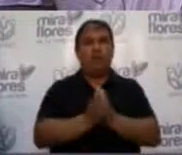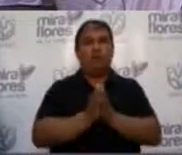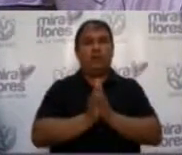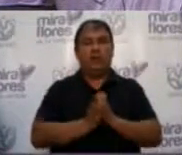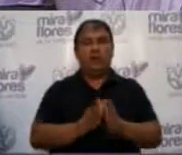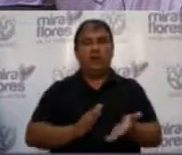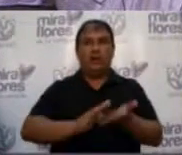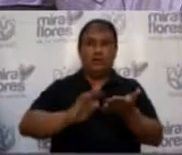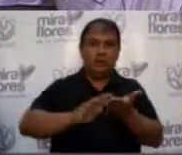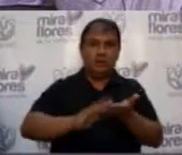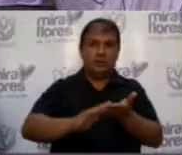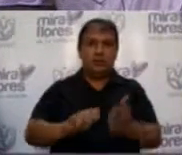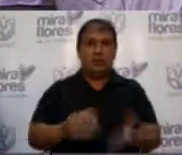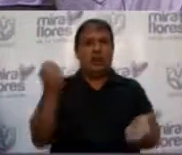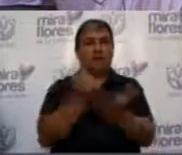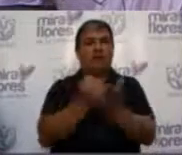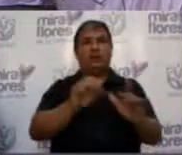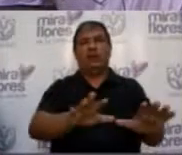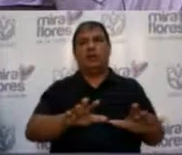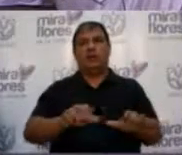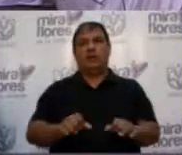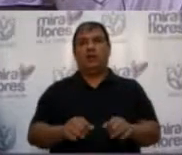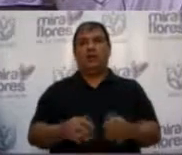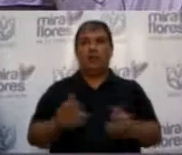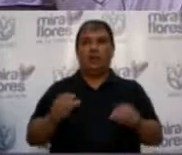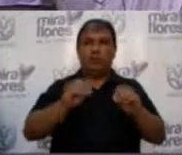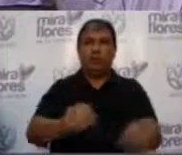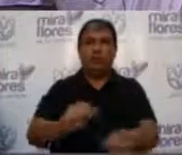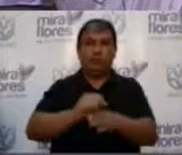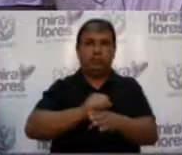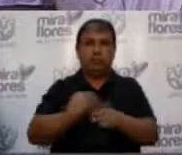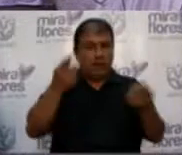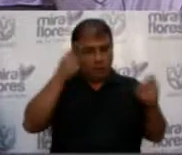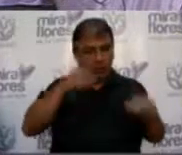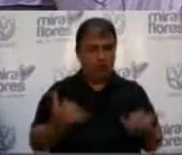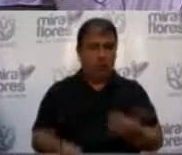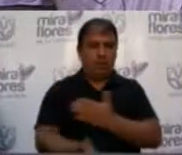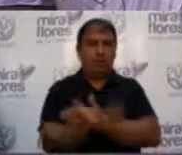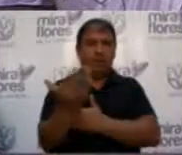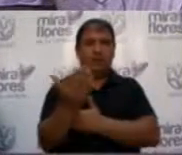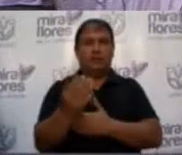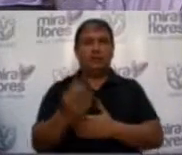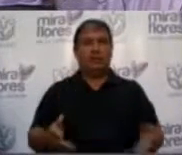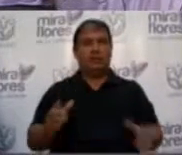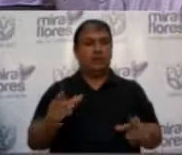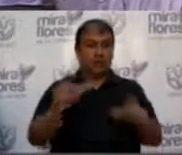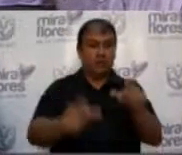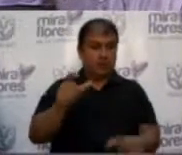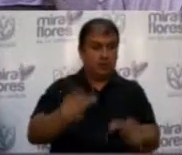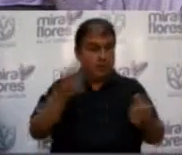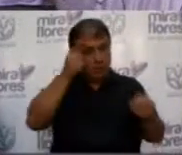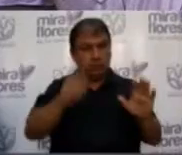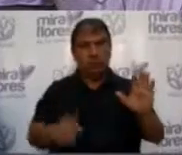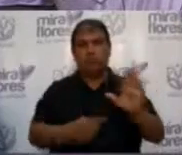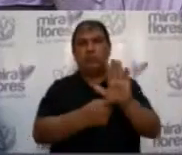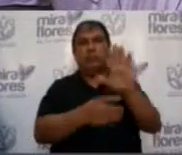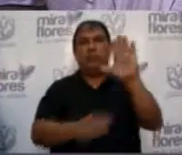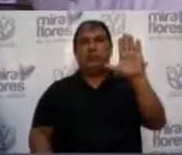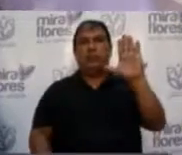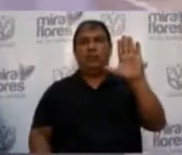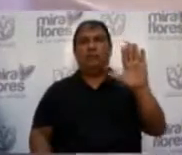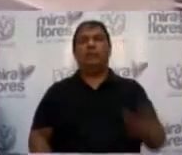la exoneración de la aprobación del acta para la ejecución inmediata de los acuerdos tomados esta mañana. Aquellos miembros del Consejo que estén a favor, señores, expresar la